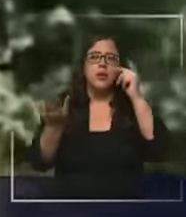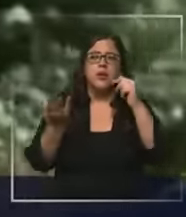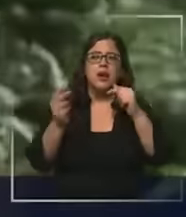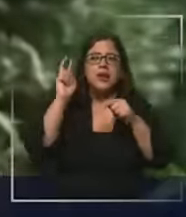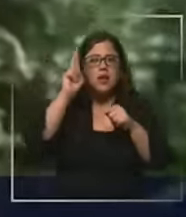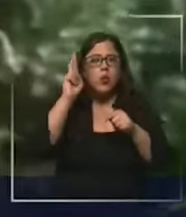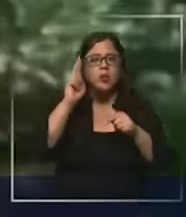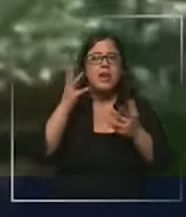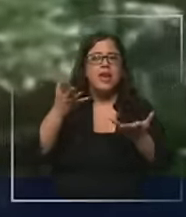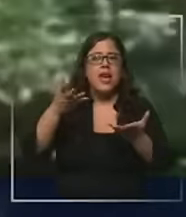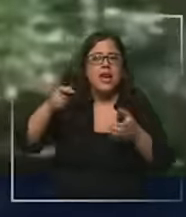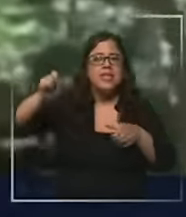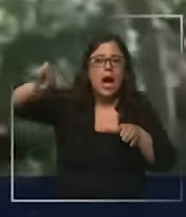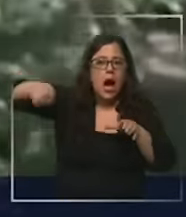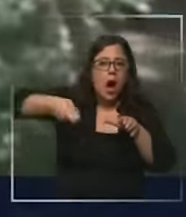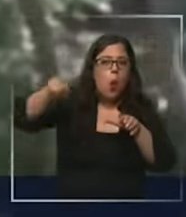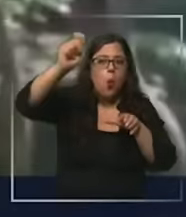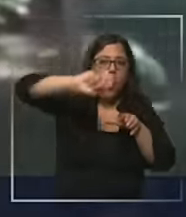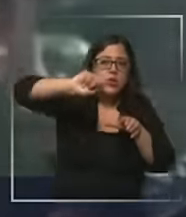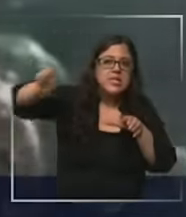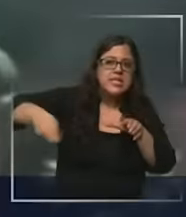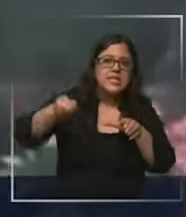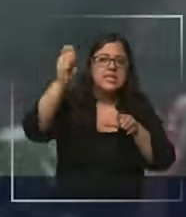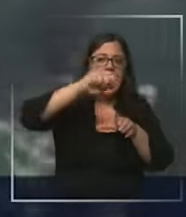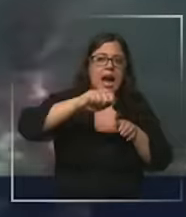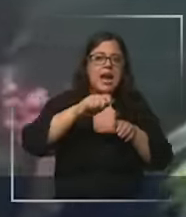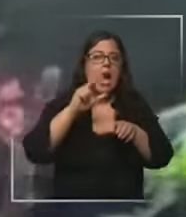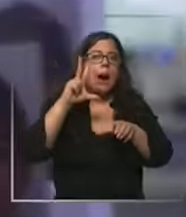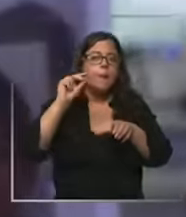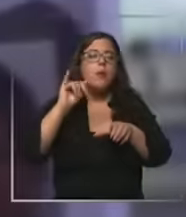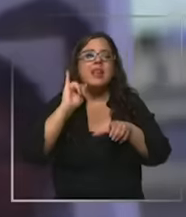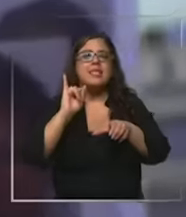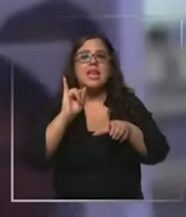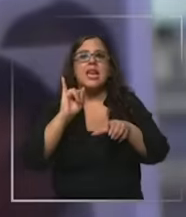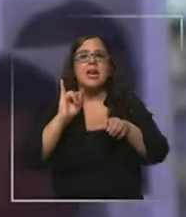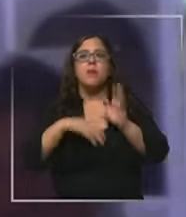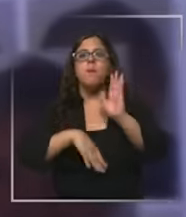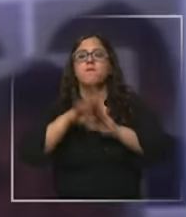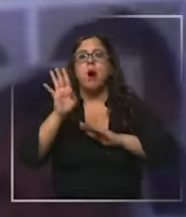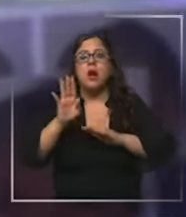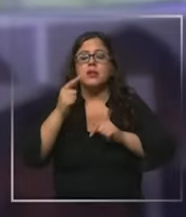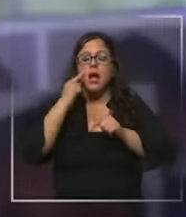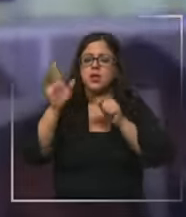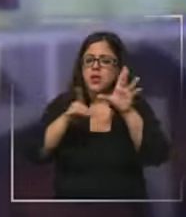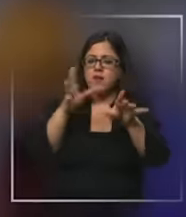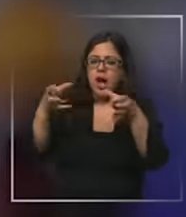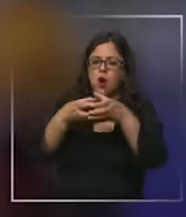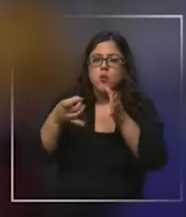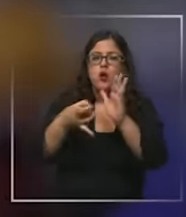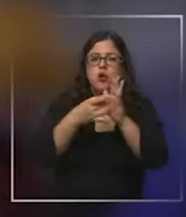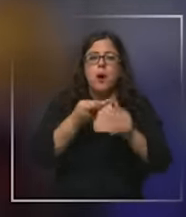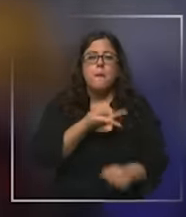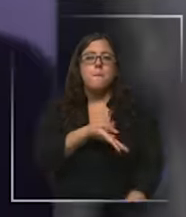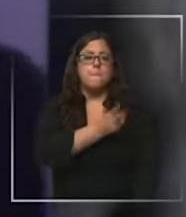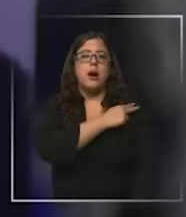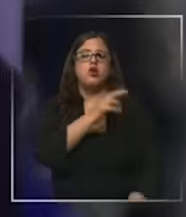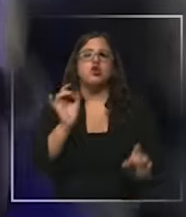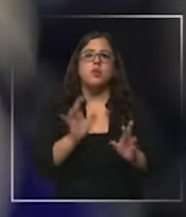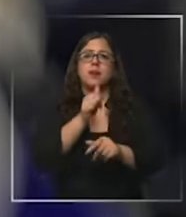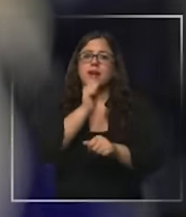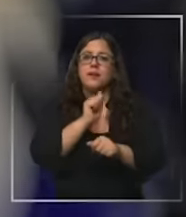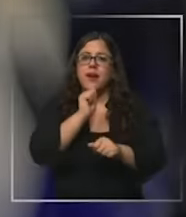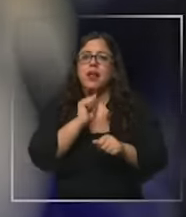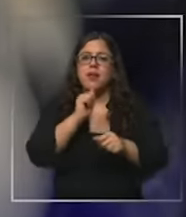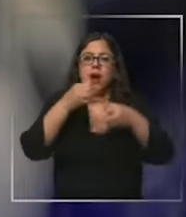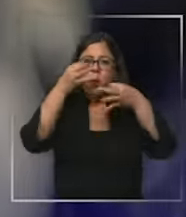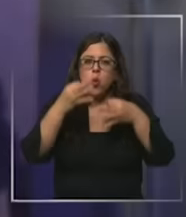acuerda la cuchara ploma? ¿Hace más que la tapa? Sí, vos, tapa y media. Identificada la organización del padrino, solo faltaba darle